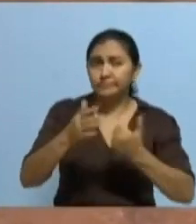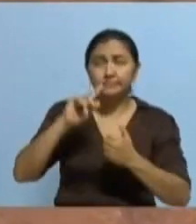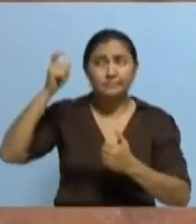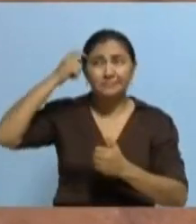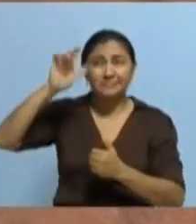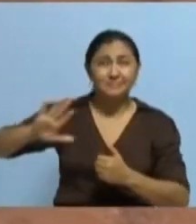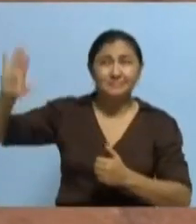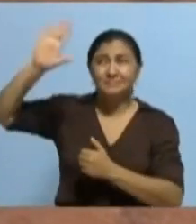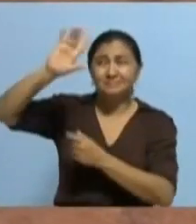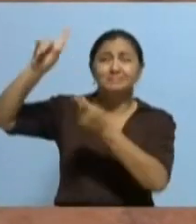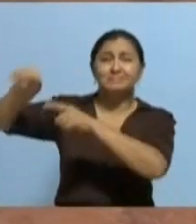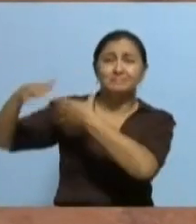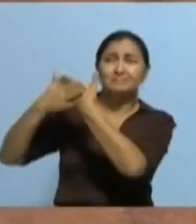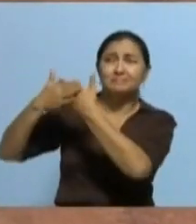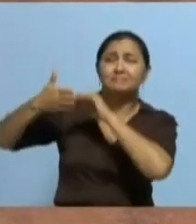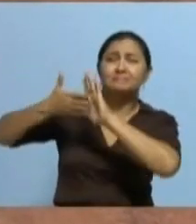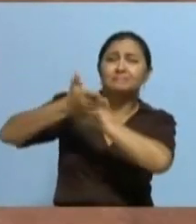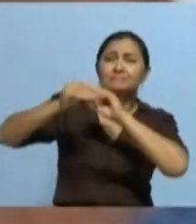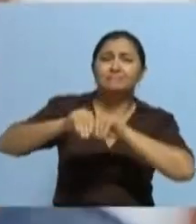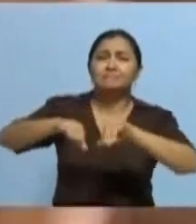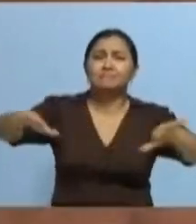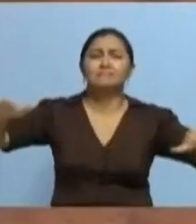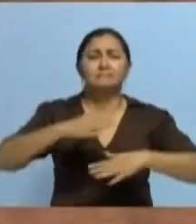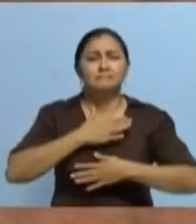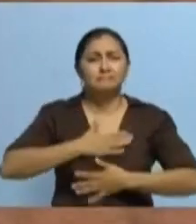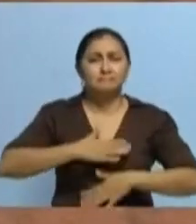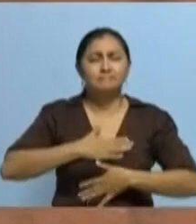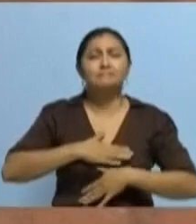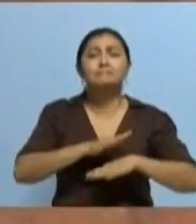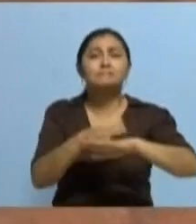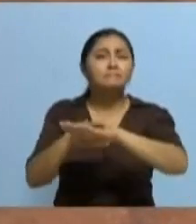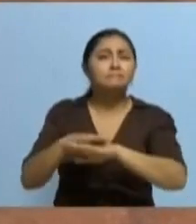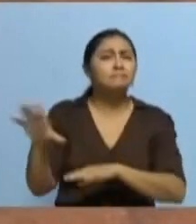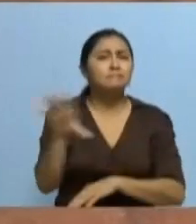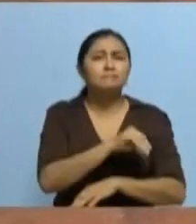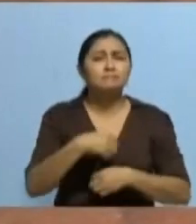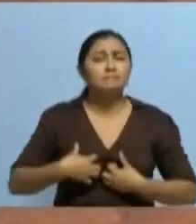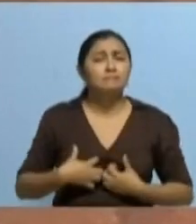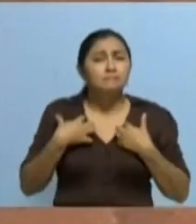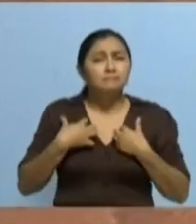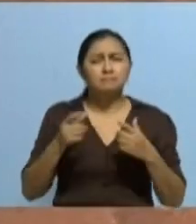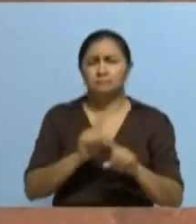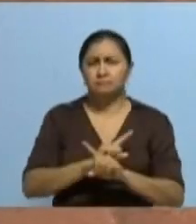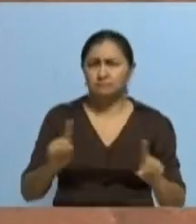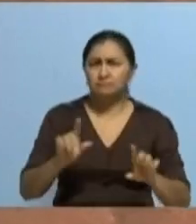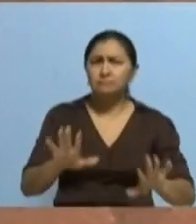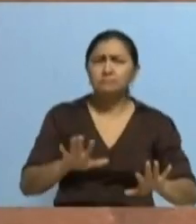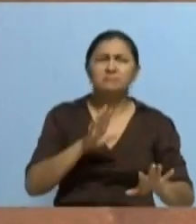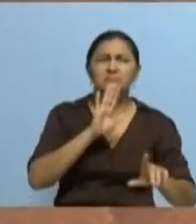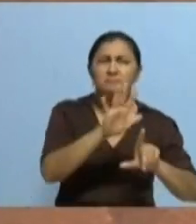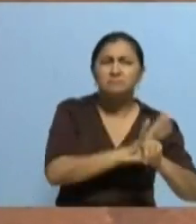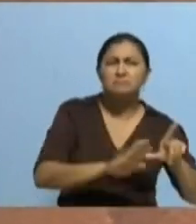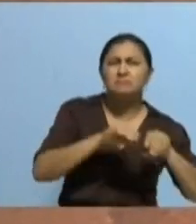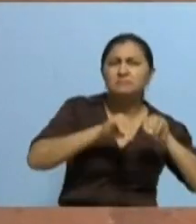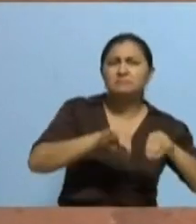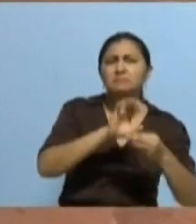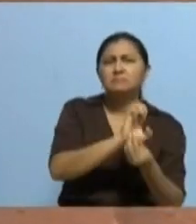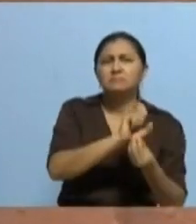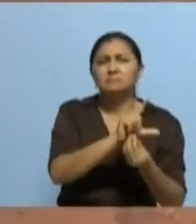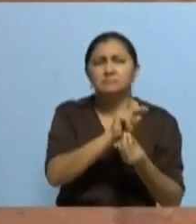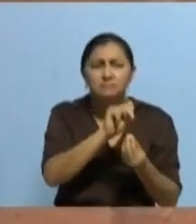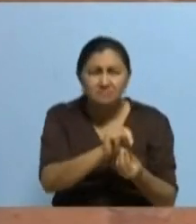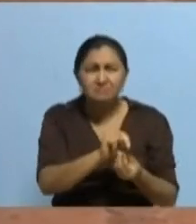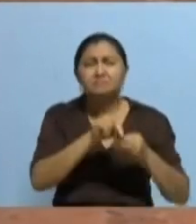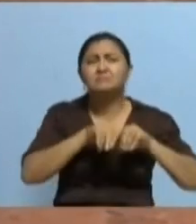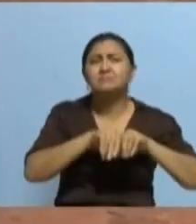también ha brindado un mensaje de tranquilidad. Invita a que no nos sintamos atemorizados por este tipo de amenazas que están acostumbradas a hacer el Ejército